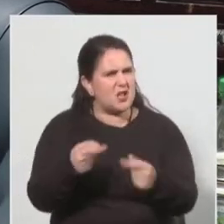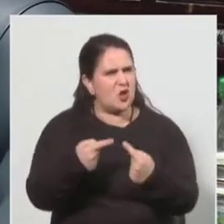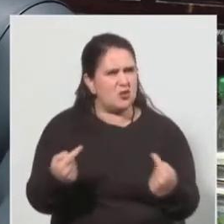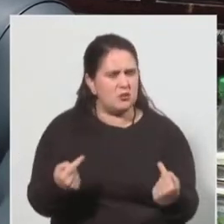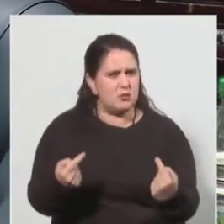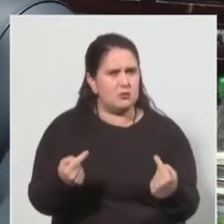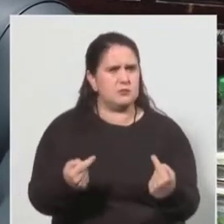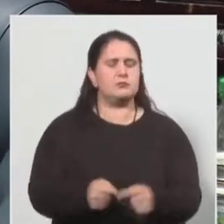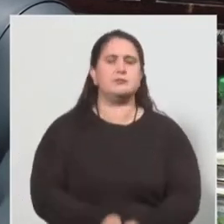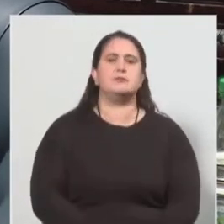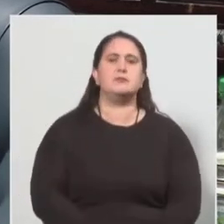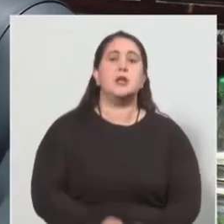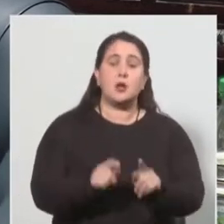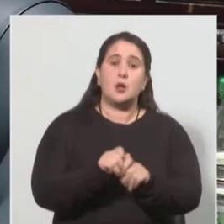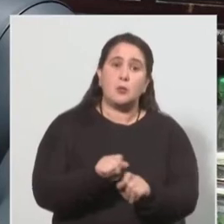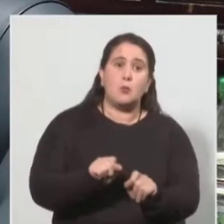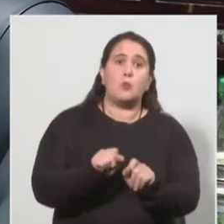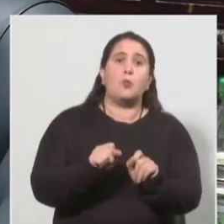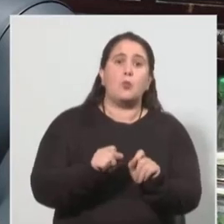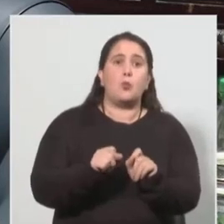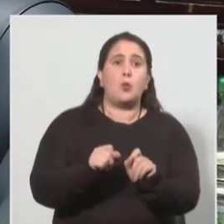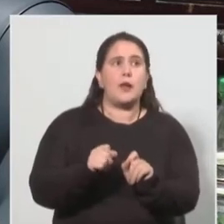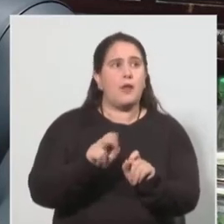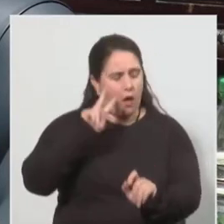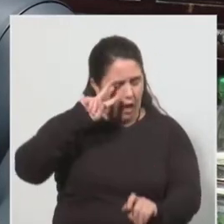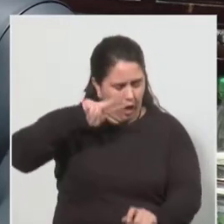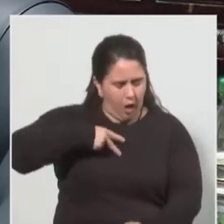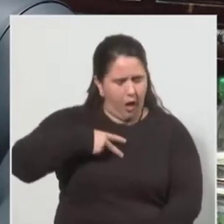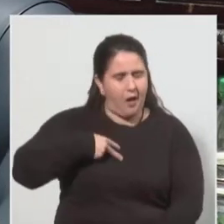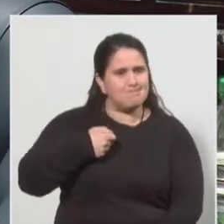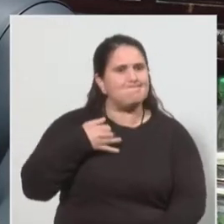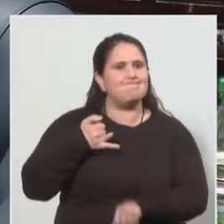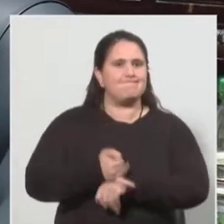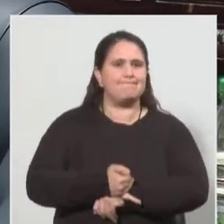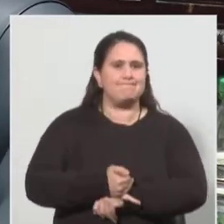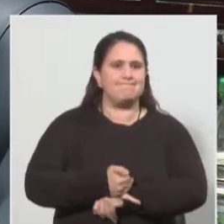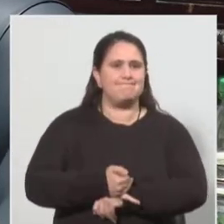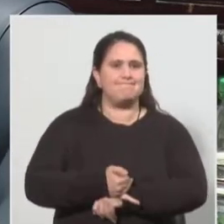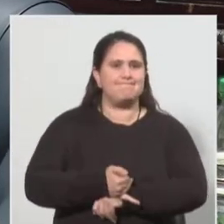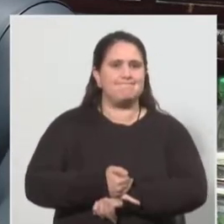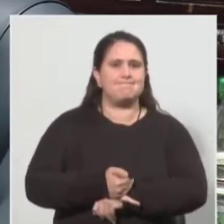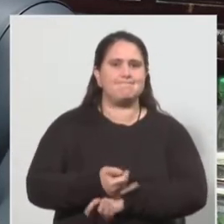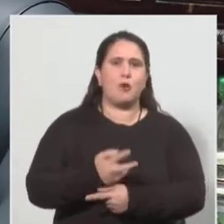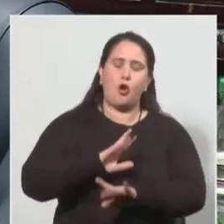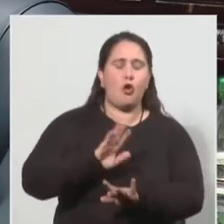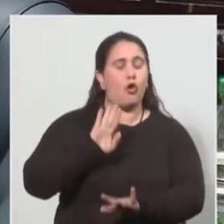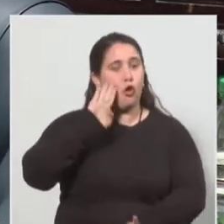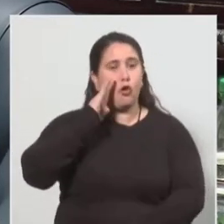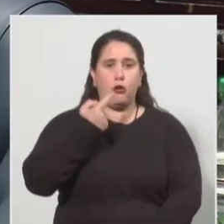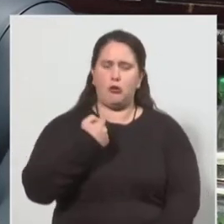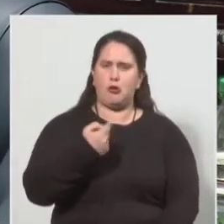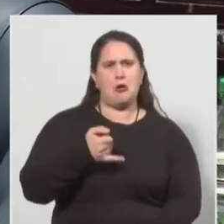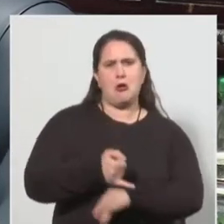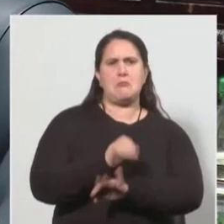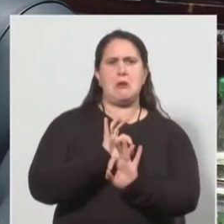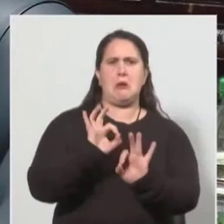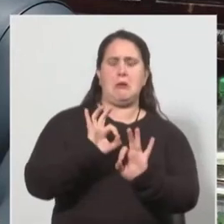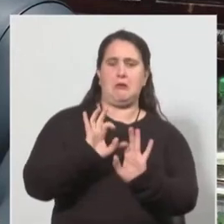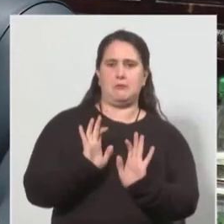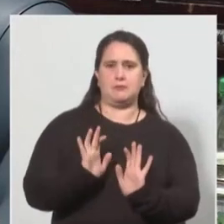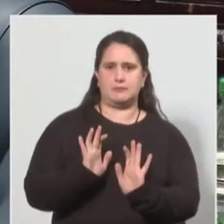diferente? ¿Hay espacio para alguna autocrítica? ¿No se reconocen errores en el